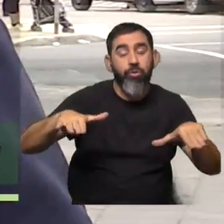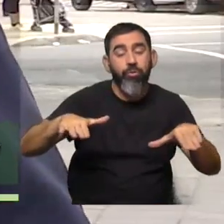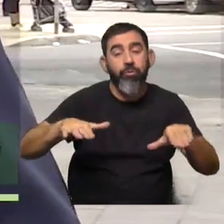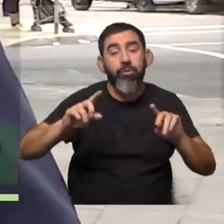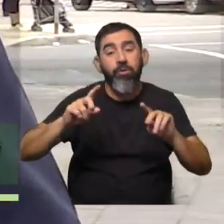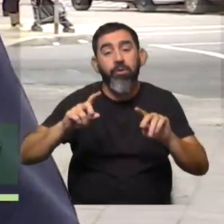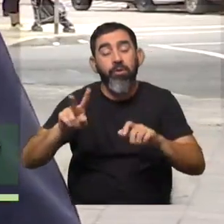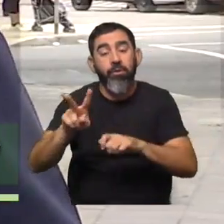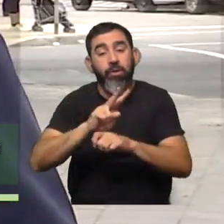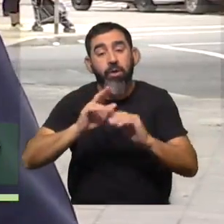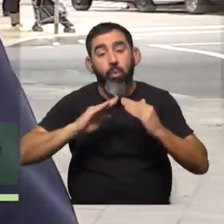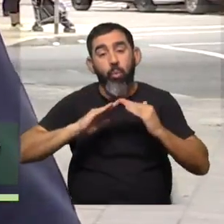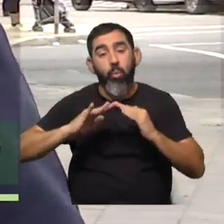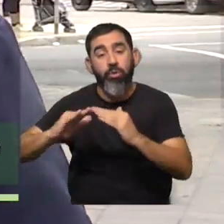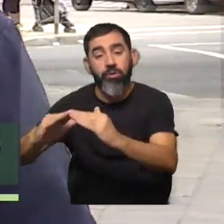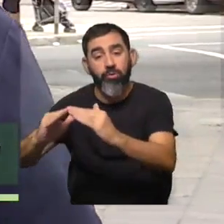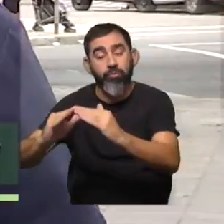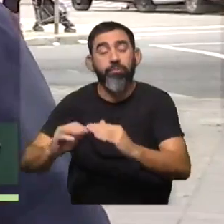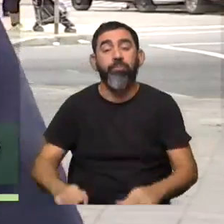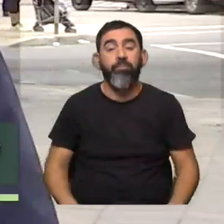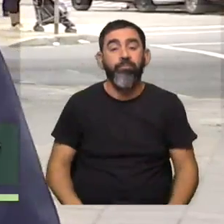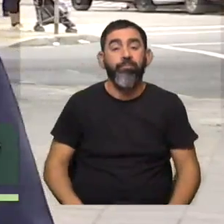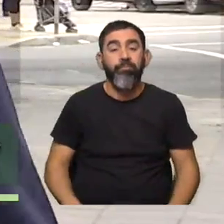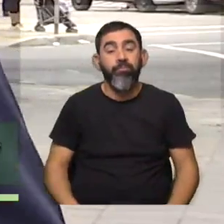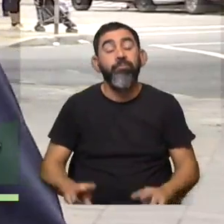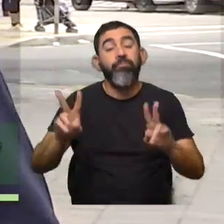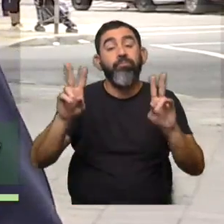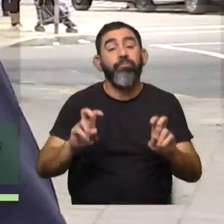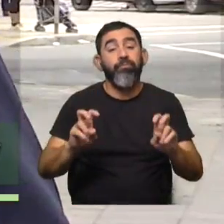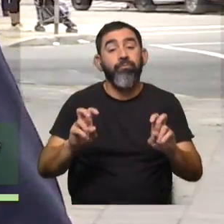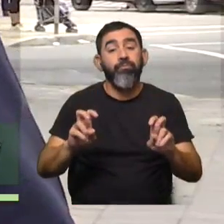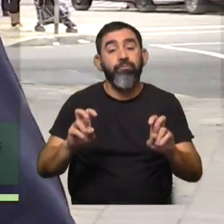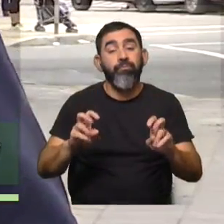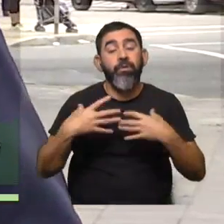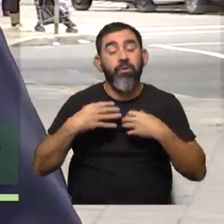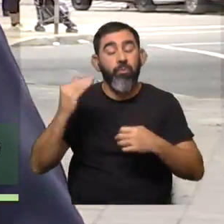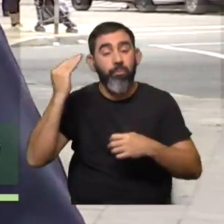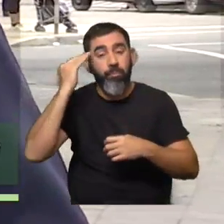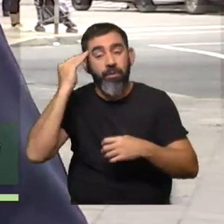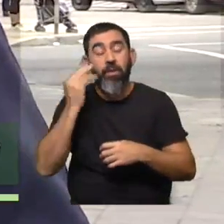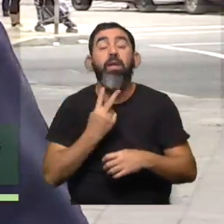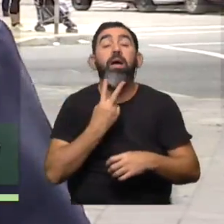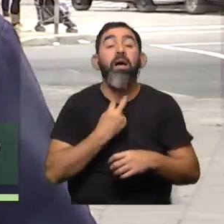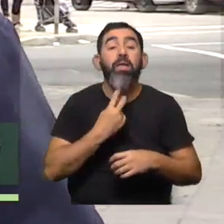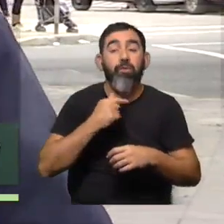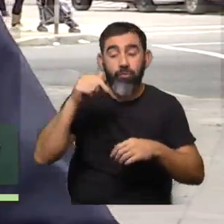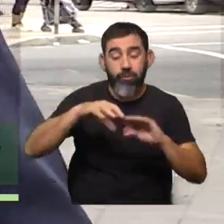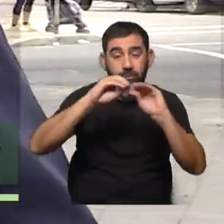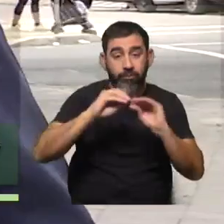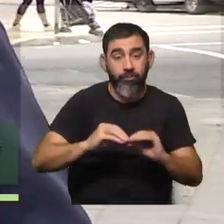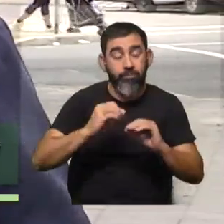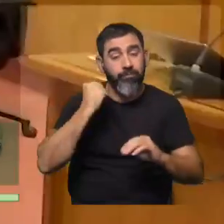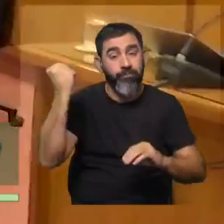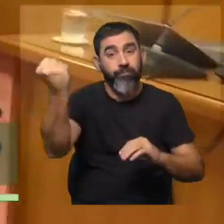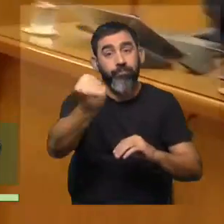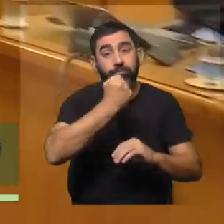con la regularización de los asentamientos irregulares con lo que tiene que ver con el tema de Salud Mental y adicciones en esta rendición de cuentas que es